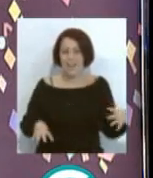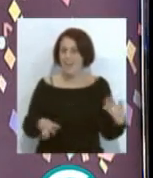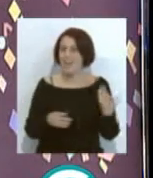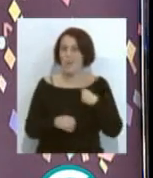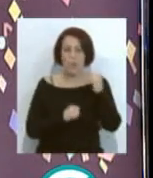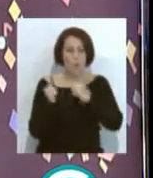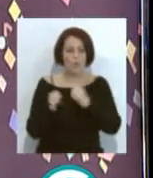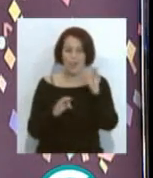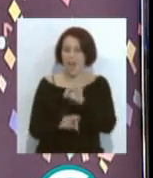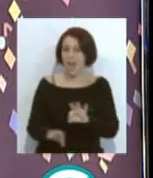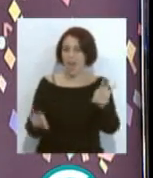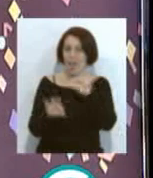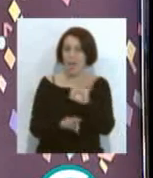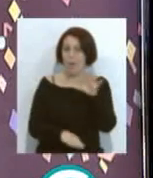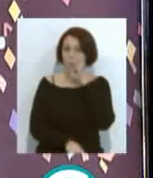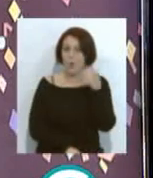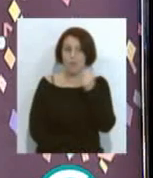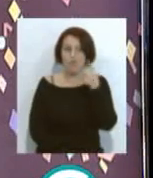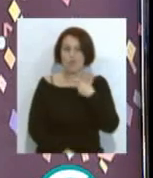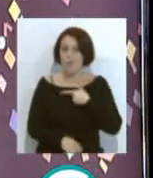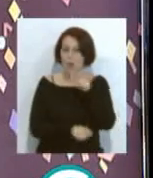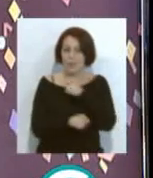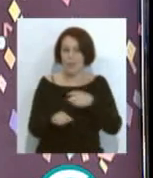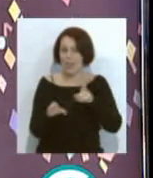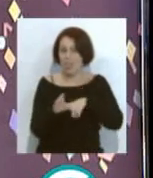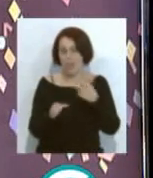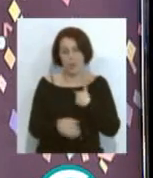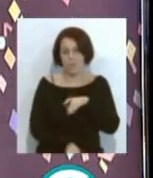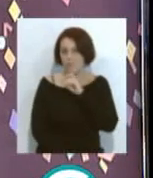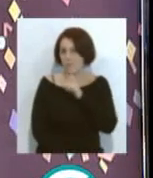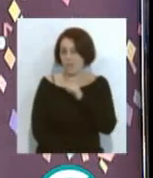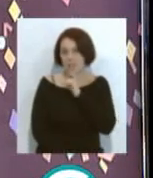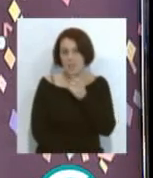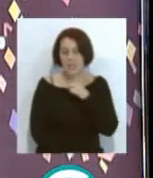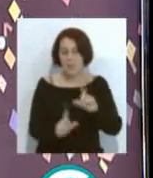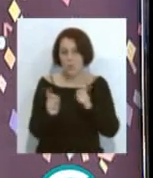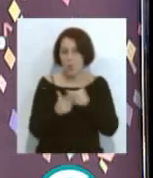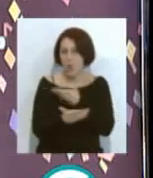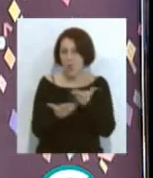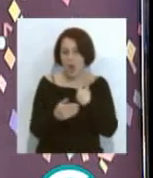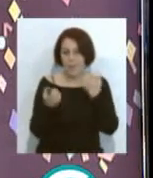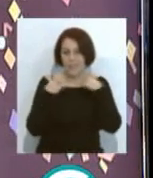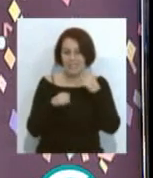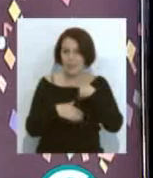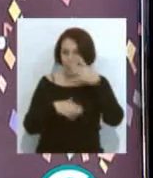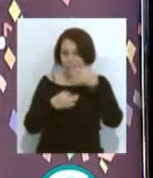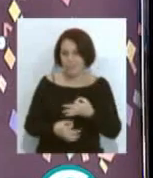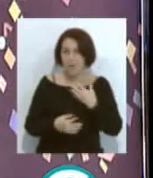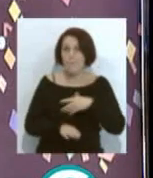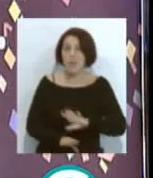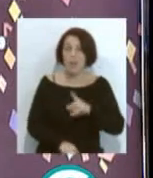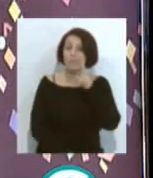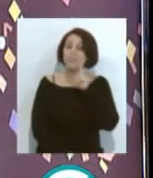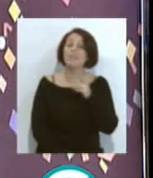ningún concurso, evidentemente, porque el número de componentes hace muy difícil cualquier reunión o ensayo presencial. Pero